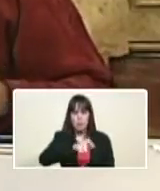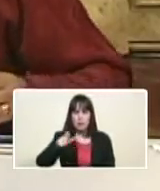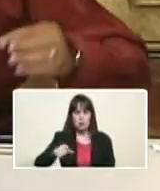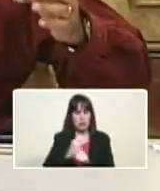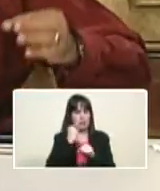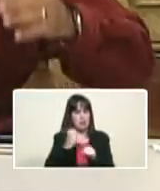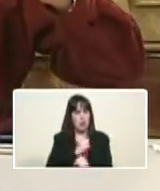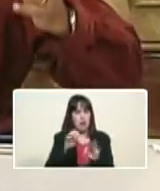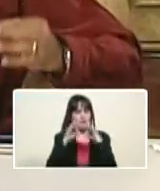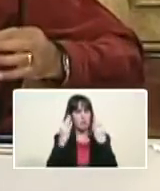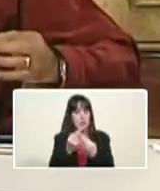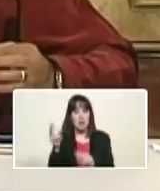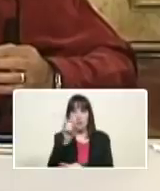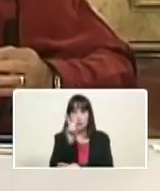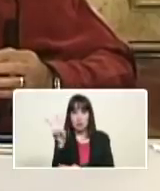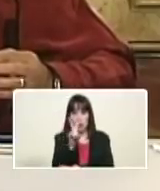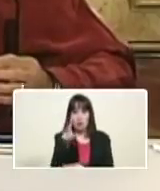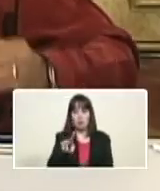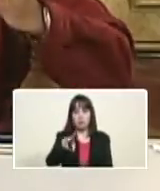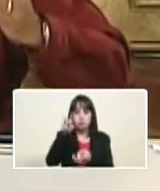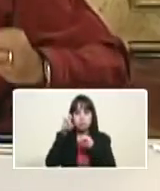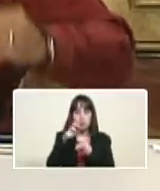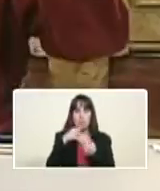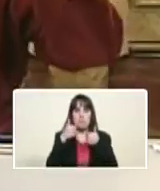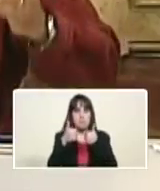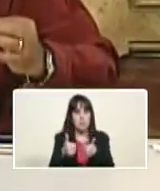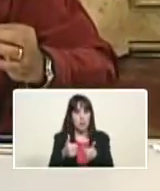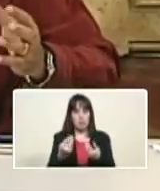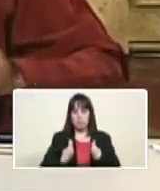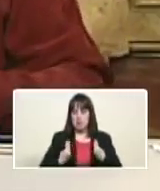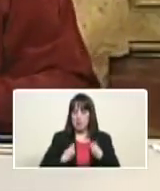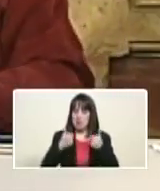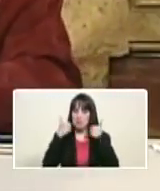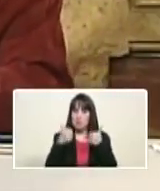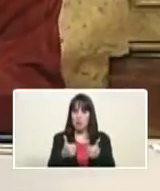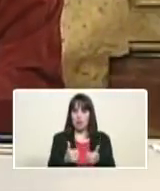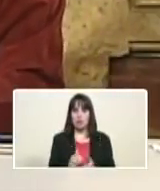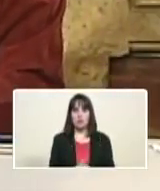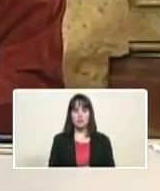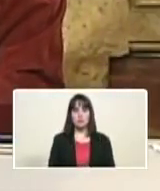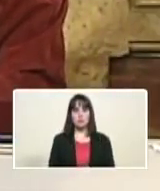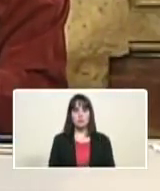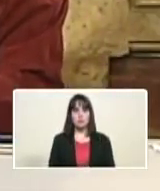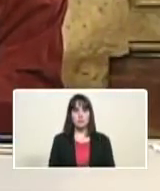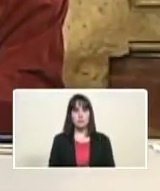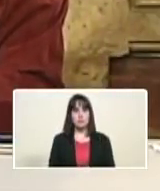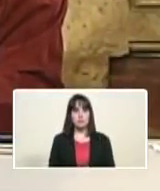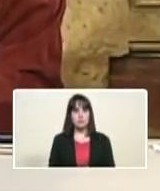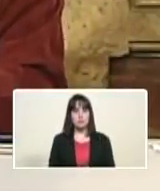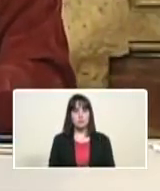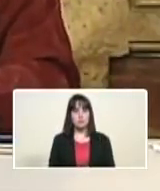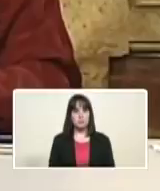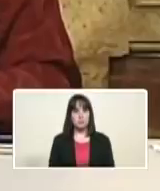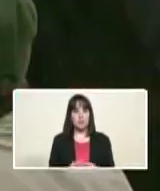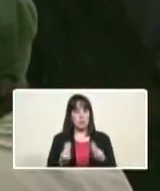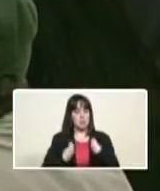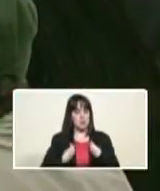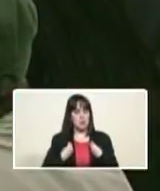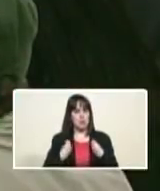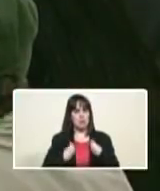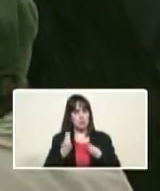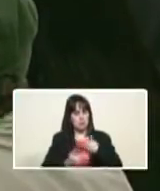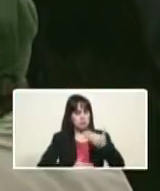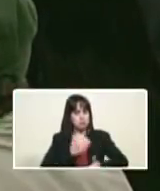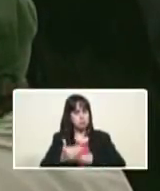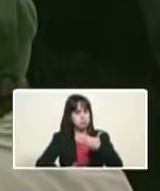venezolana tenga un salario, un ingreso que le permita vivir. Vivir viviendo. Que le